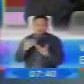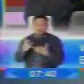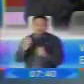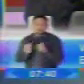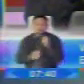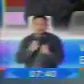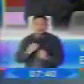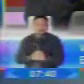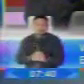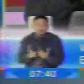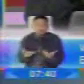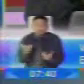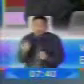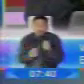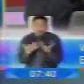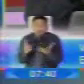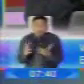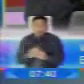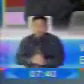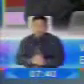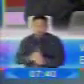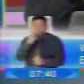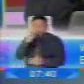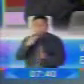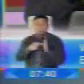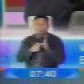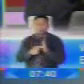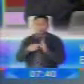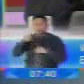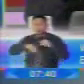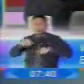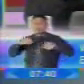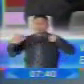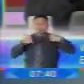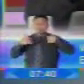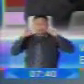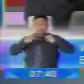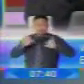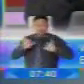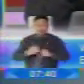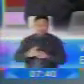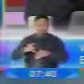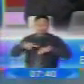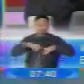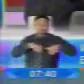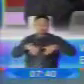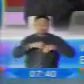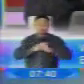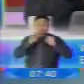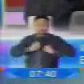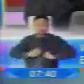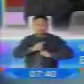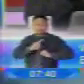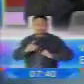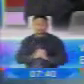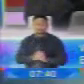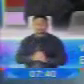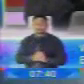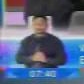encrucijada porque no existen esos conciertos. Hemos visto cómo, por ejemplo, algunos artistas realizan sus actividades a través